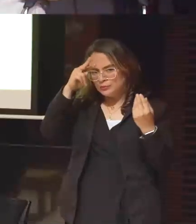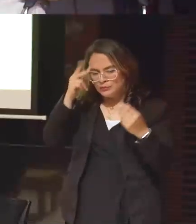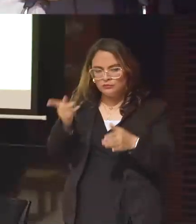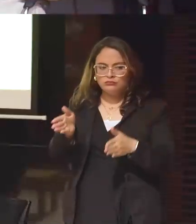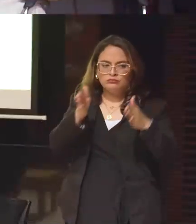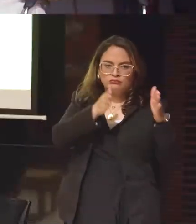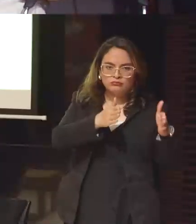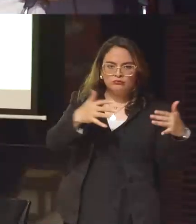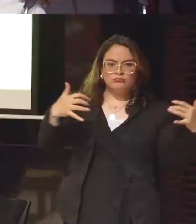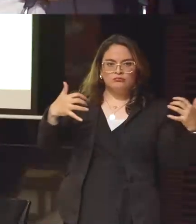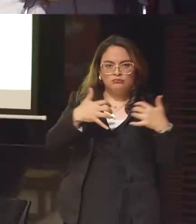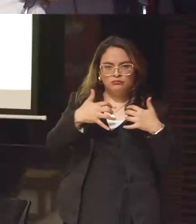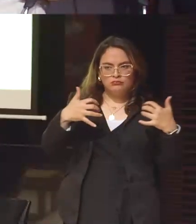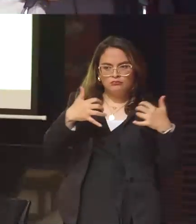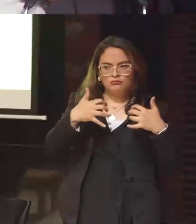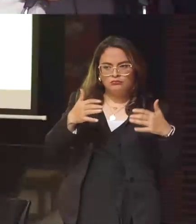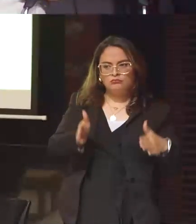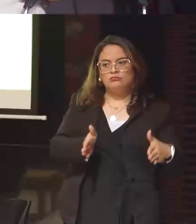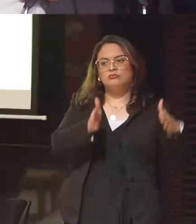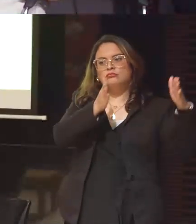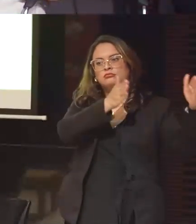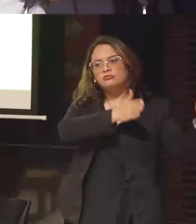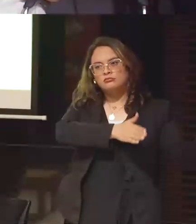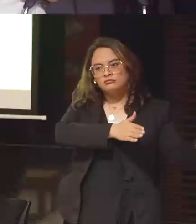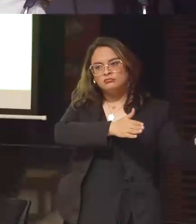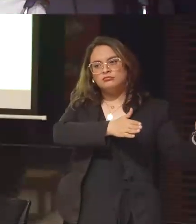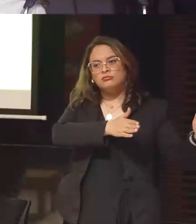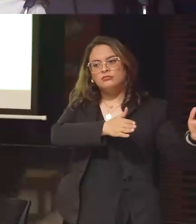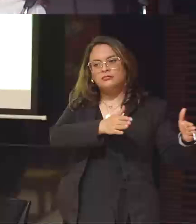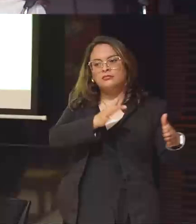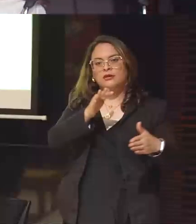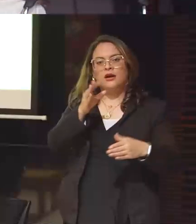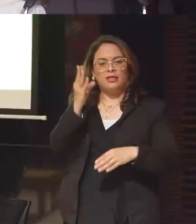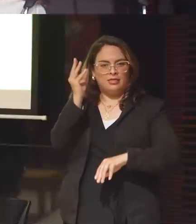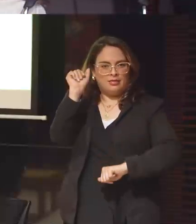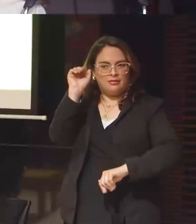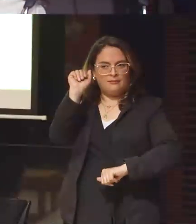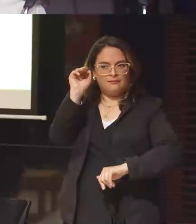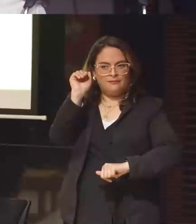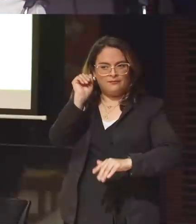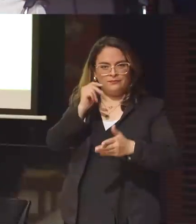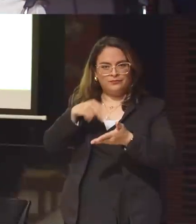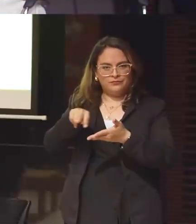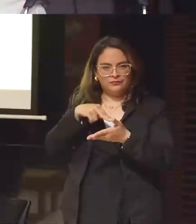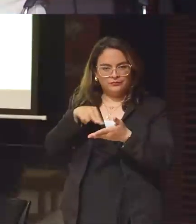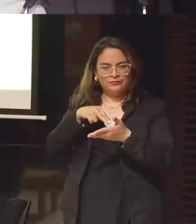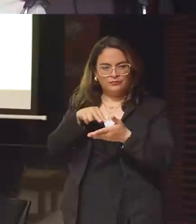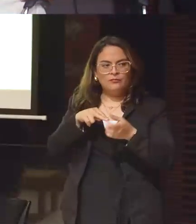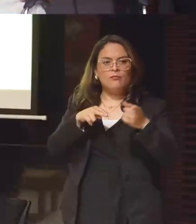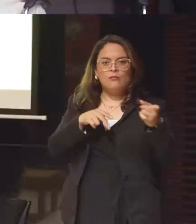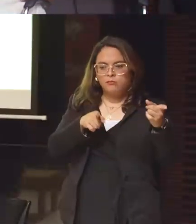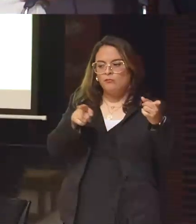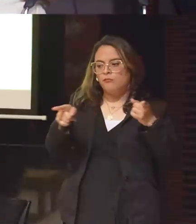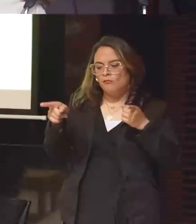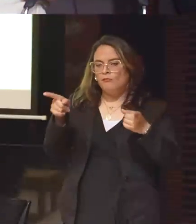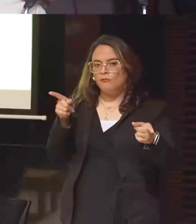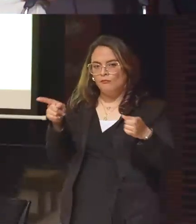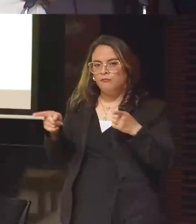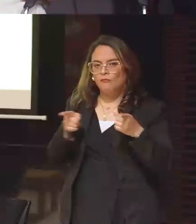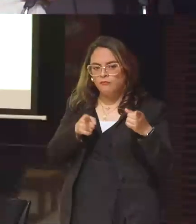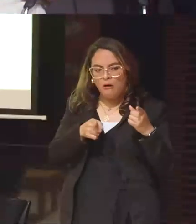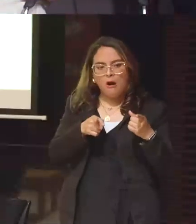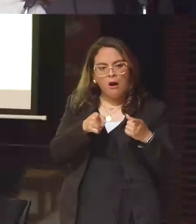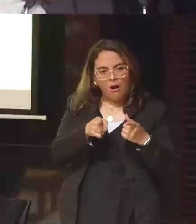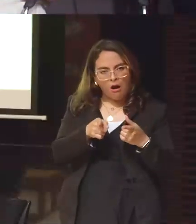hasta el tango. Entonces, yo creo que cuando empecemos a como tener más espacios de estos que nos permitan sentir